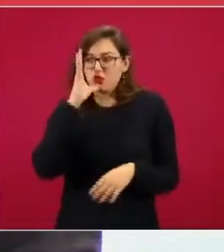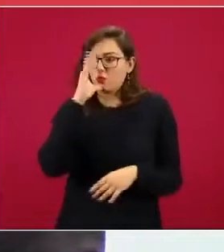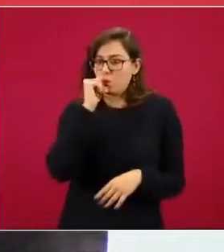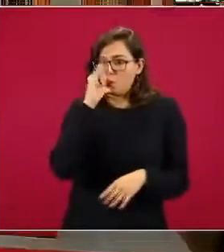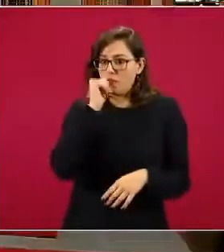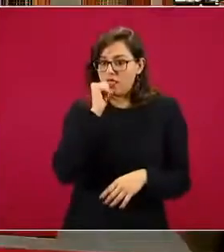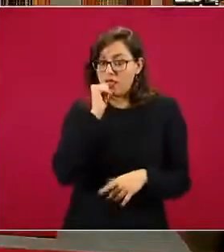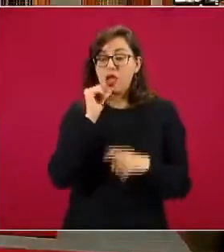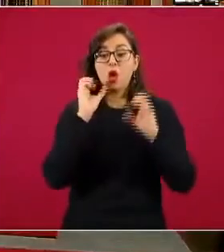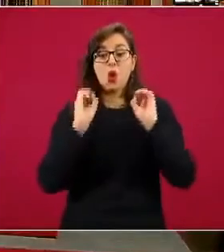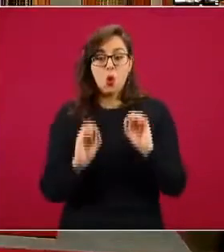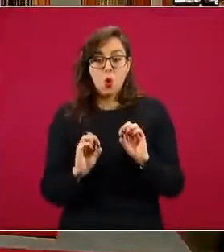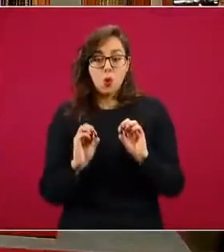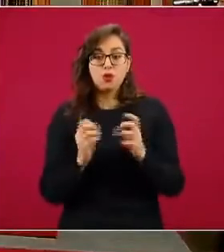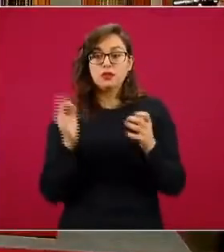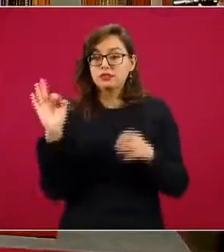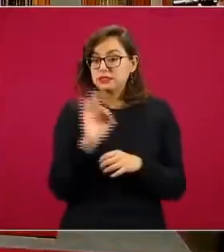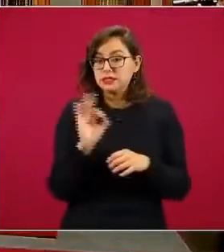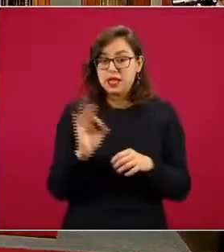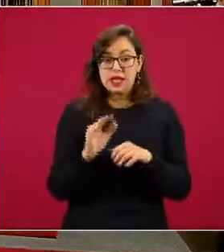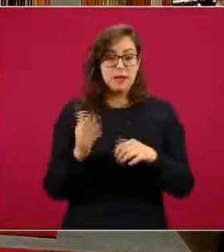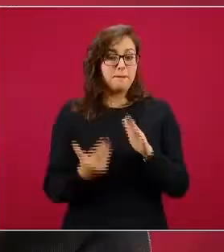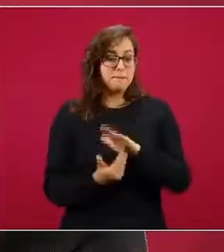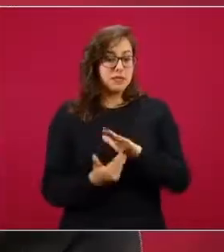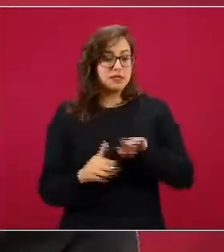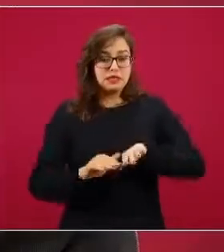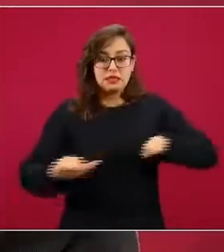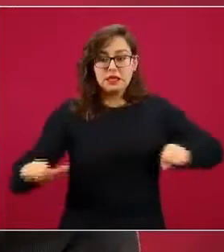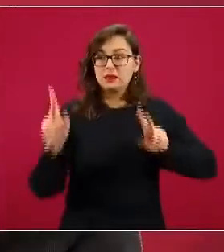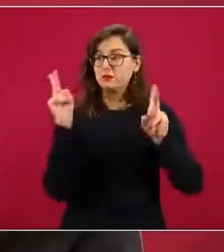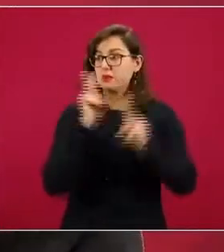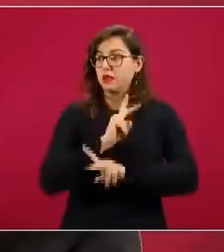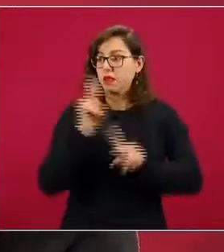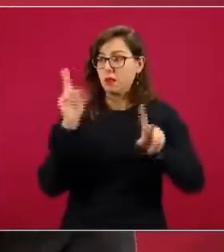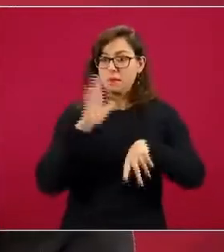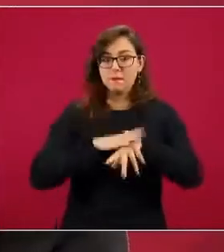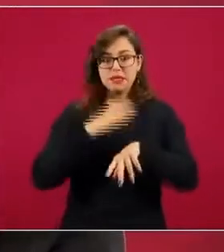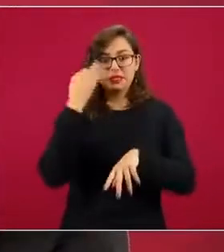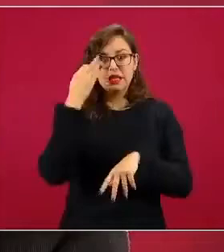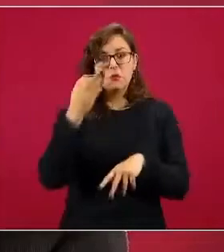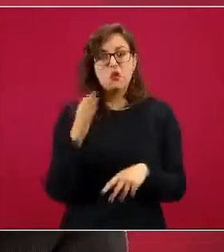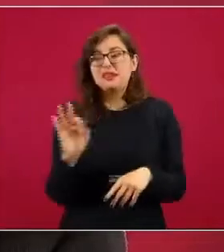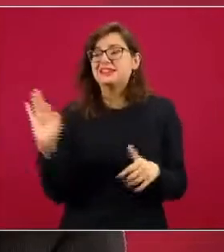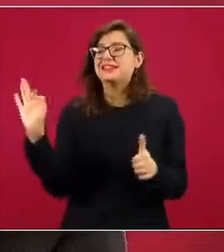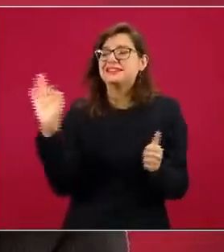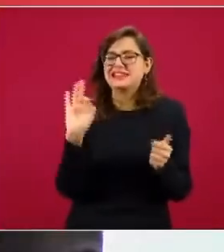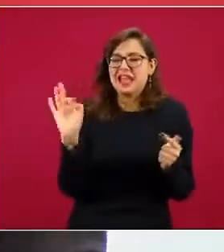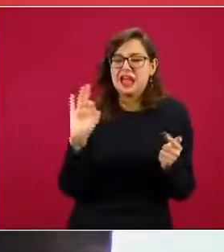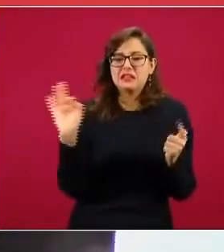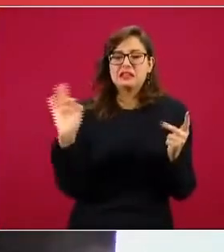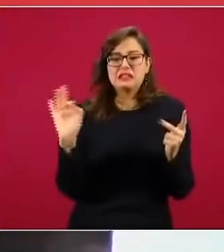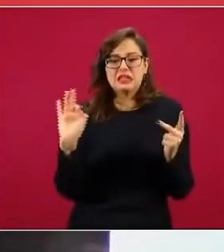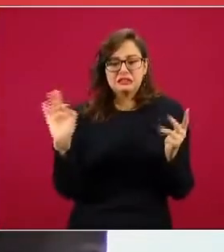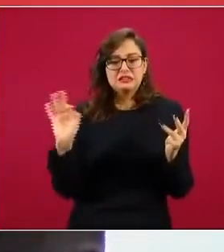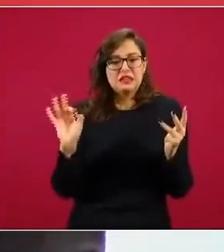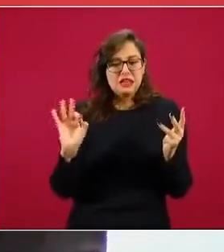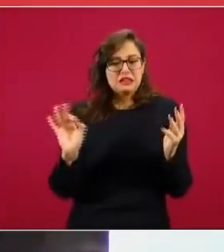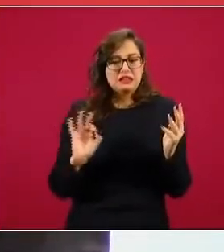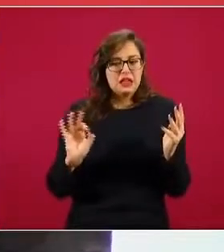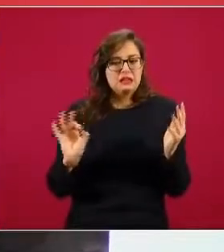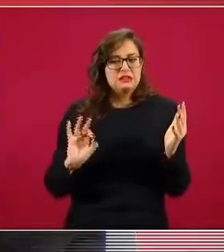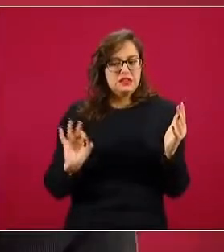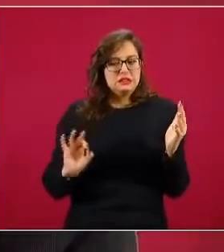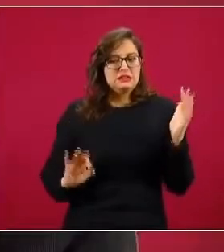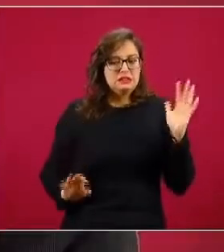en superficies inertes o en el aire, etcétera. Es decir, estoy enunciando algunas de las características que podrían